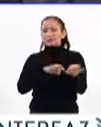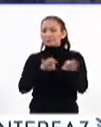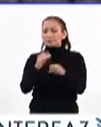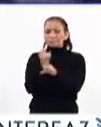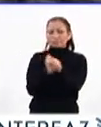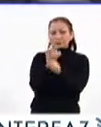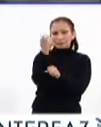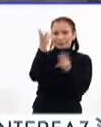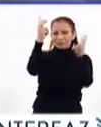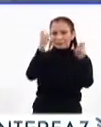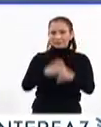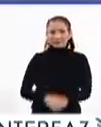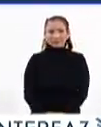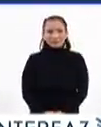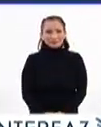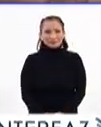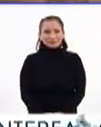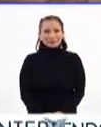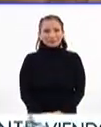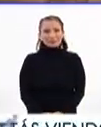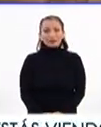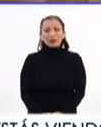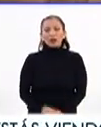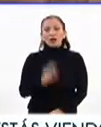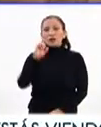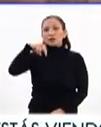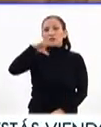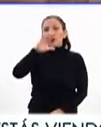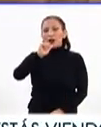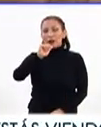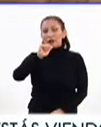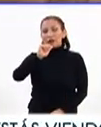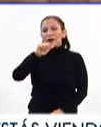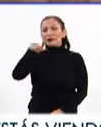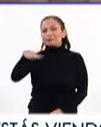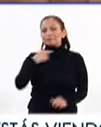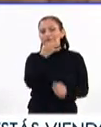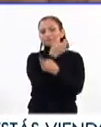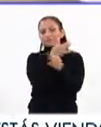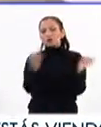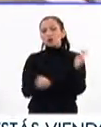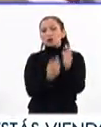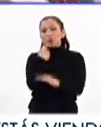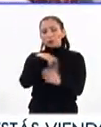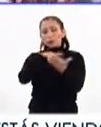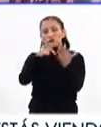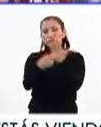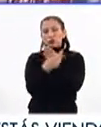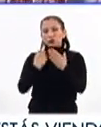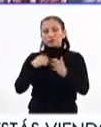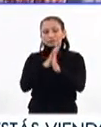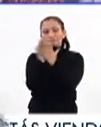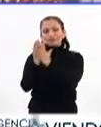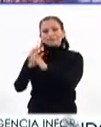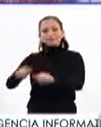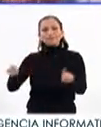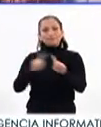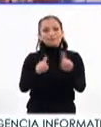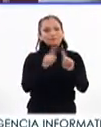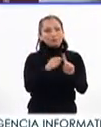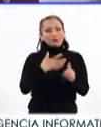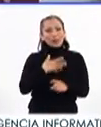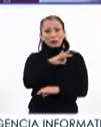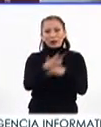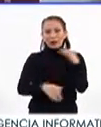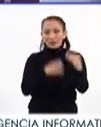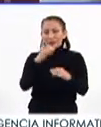trabajo al respecto. El Fondo de Cultura Económica dio a conocer su nuevo proyecto de publicaciones y te